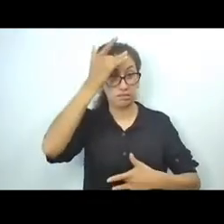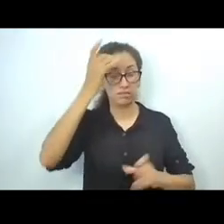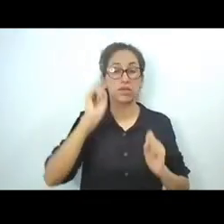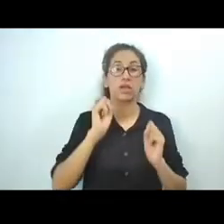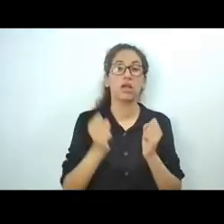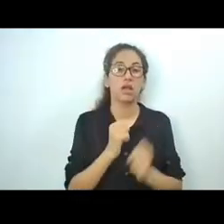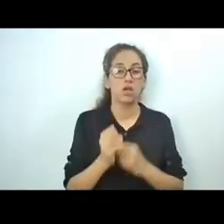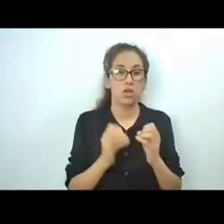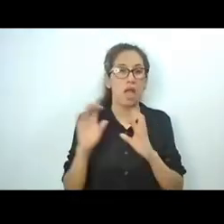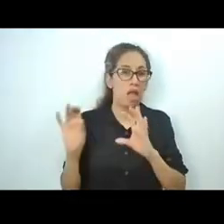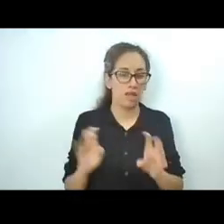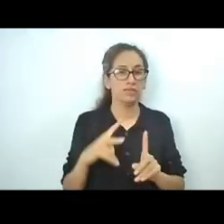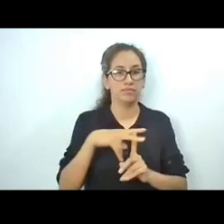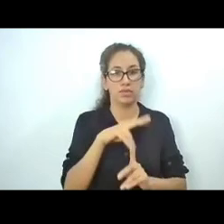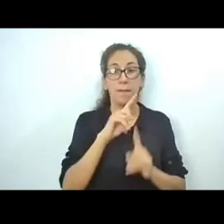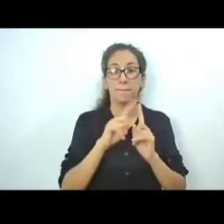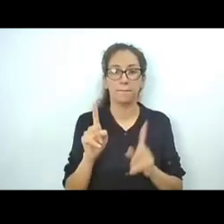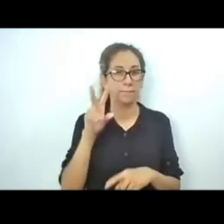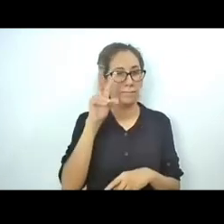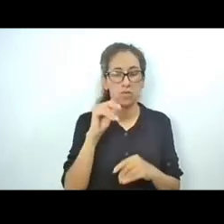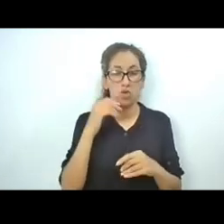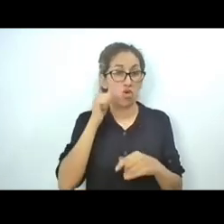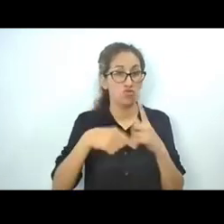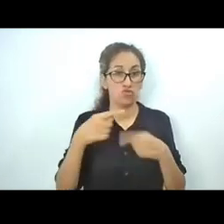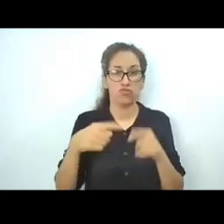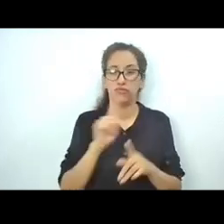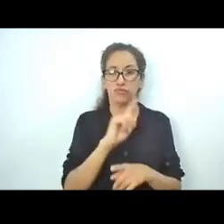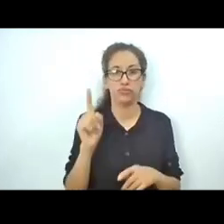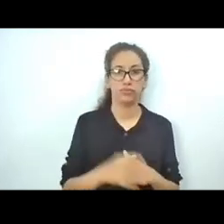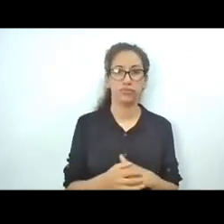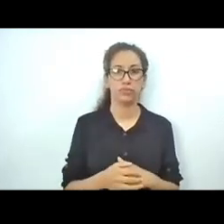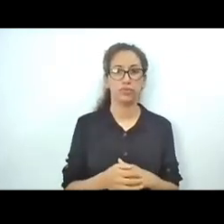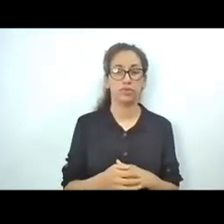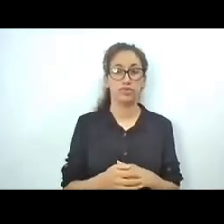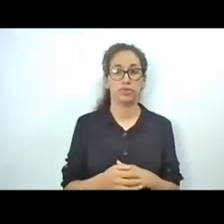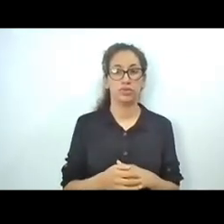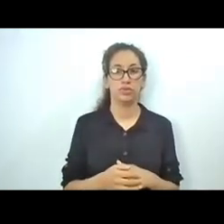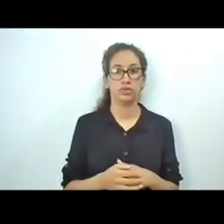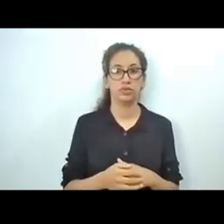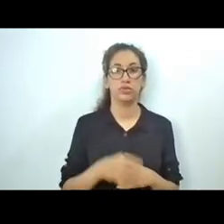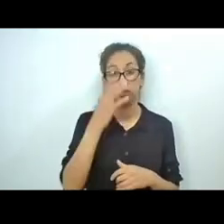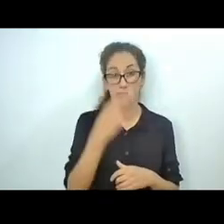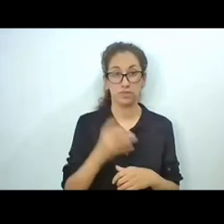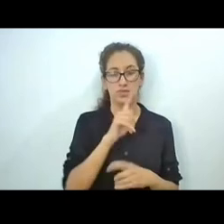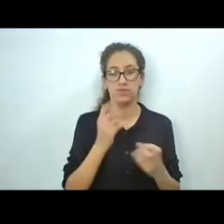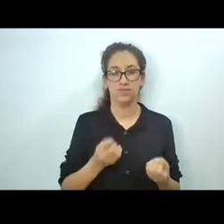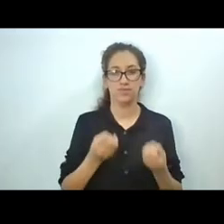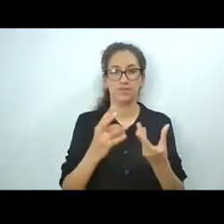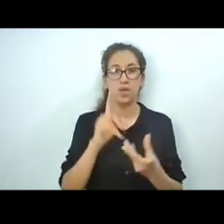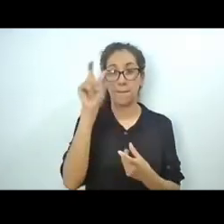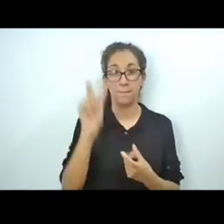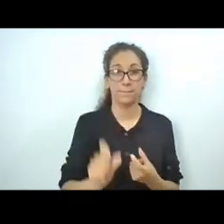hacer una circuncisión, pero no lo hacemos como rutina. Y en realidad no hay nada que pueda garantizar que un paciente